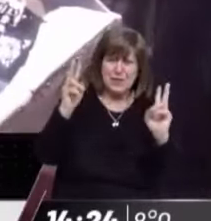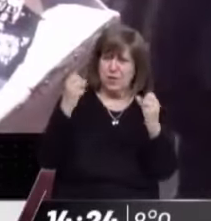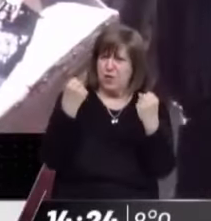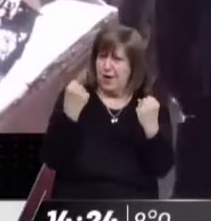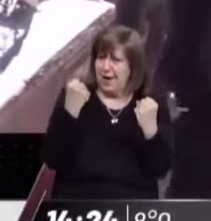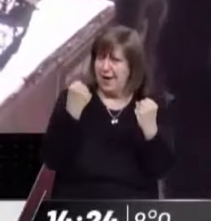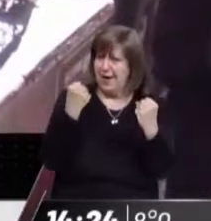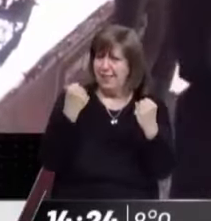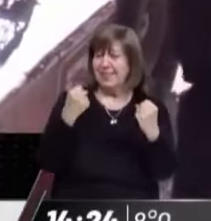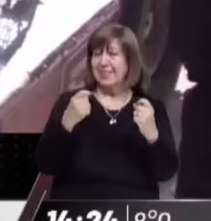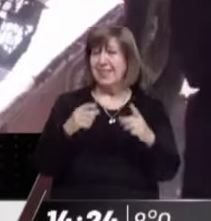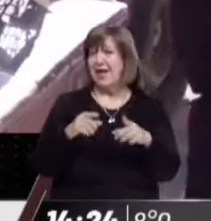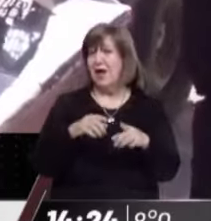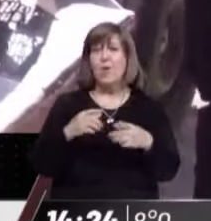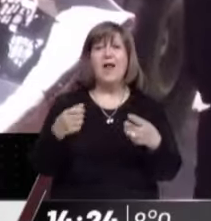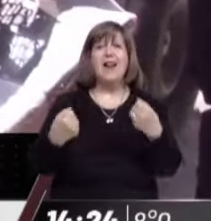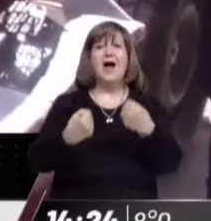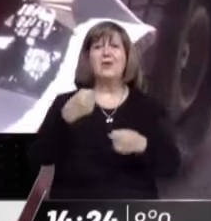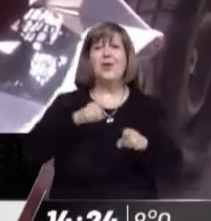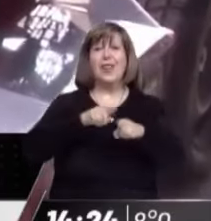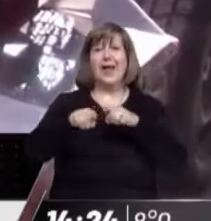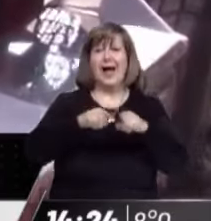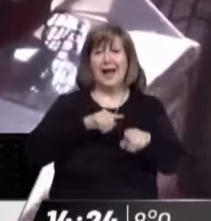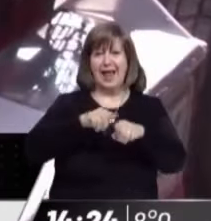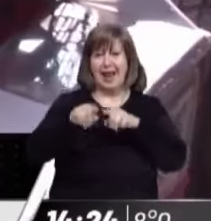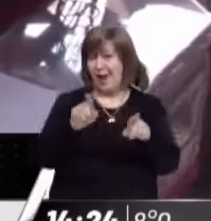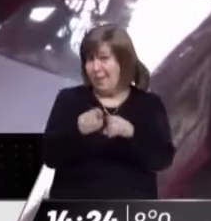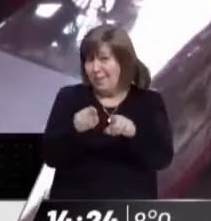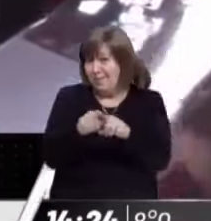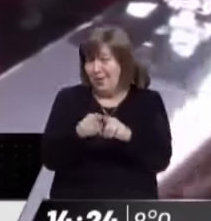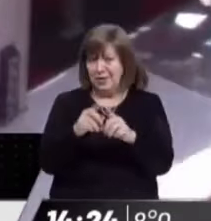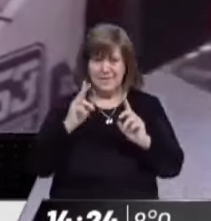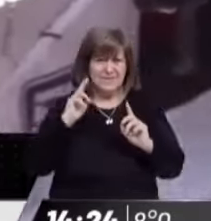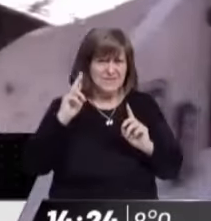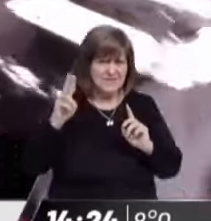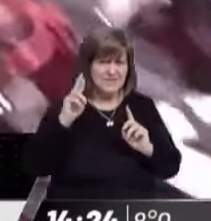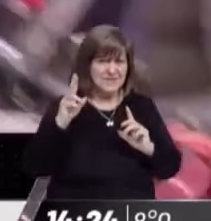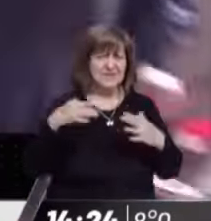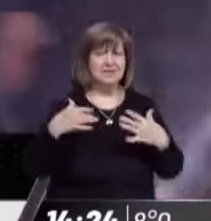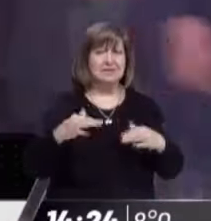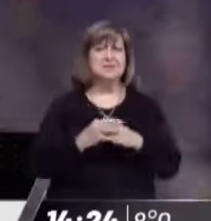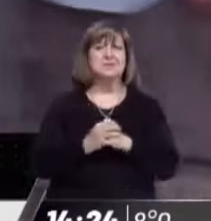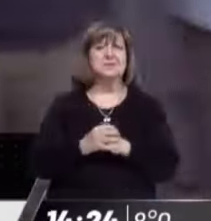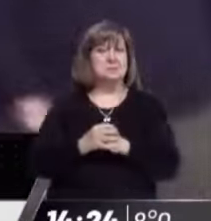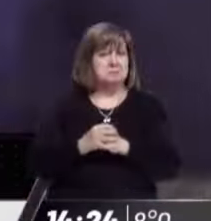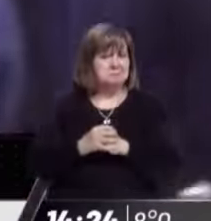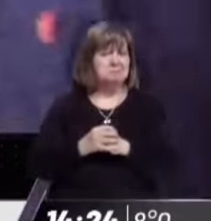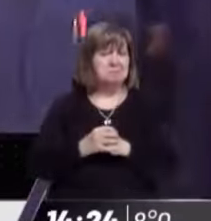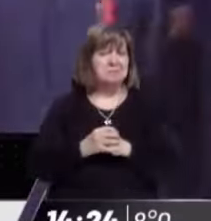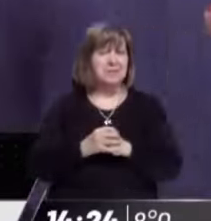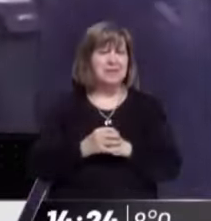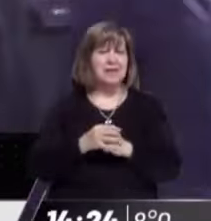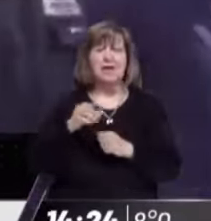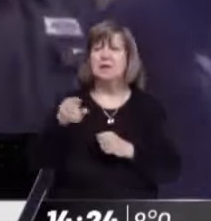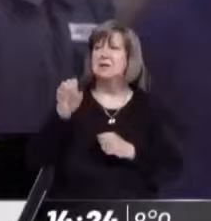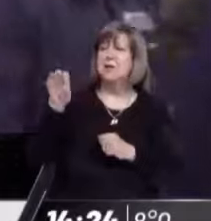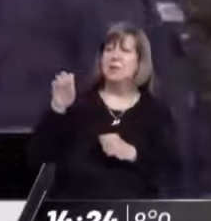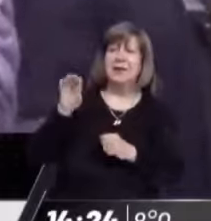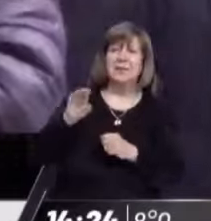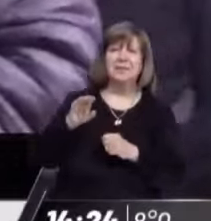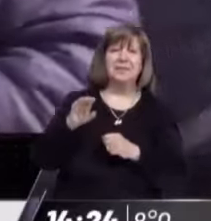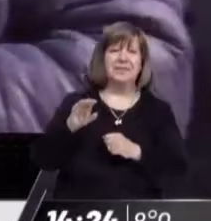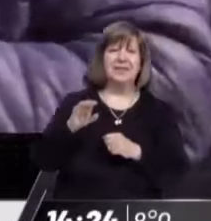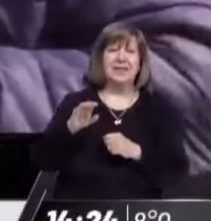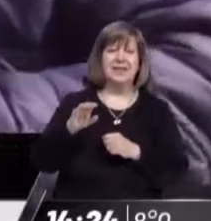Mira, tapándose los dedos. Qué fuerte. Qué bien el profe. ¿Dónde está Mía? Se me fue. ¿Tu nombre?